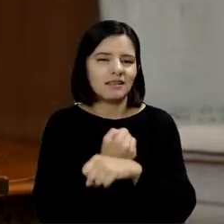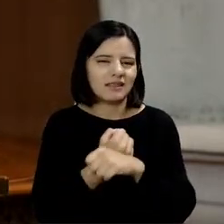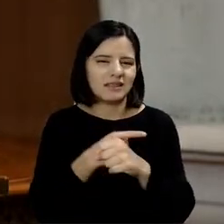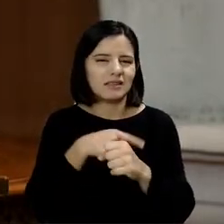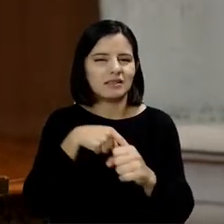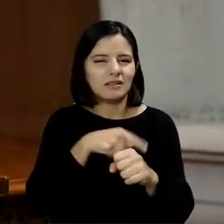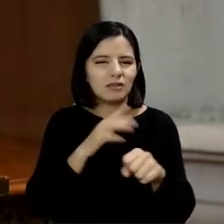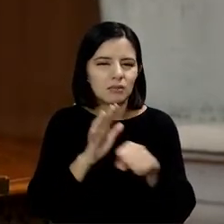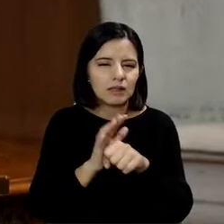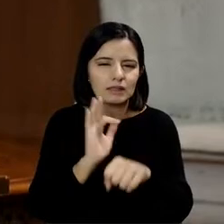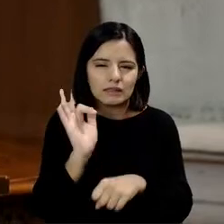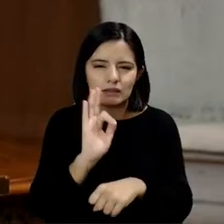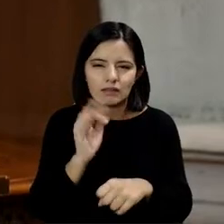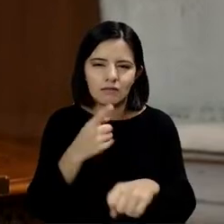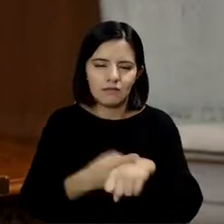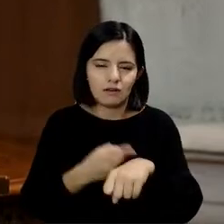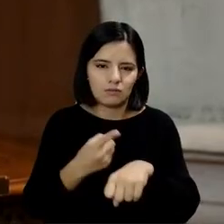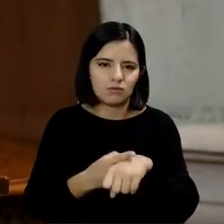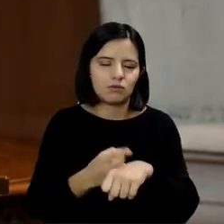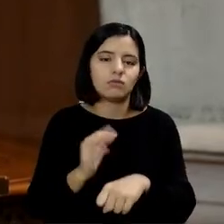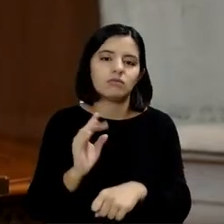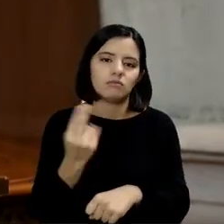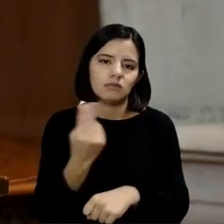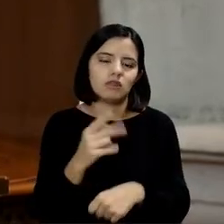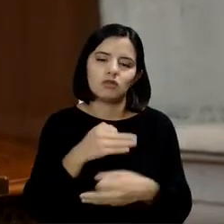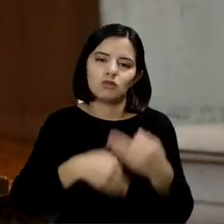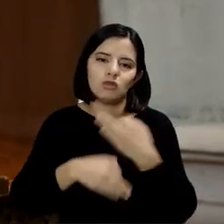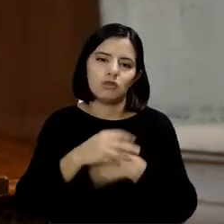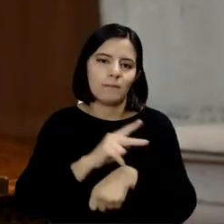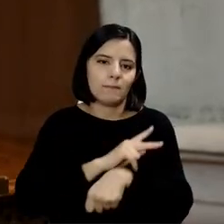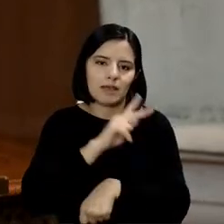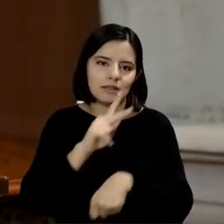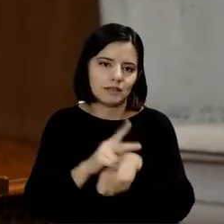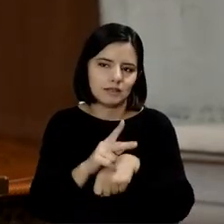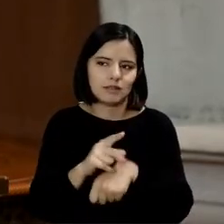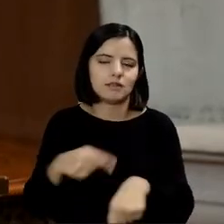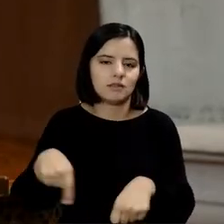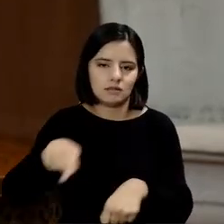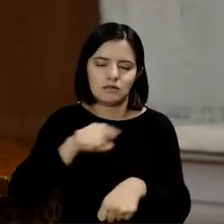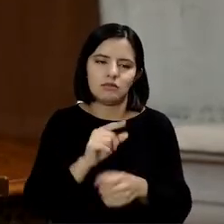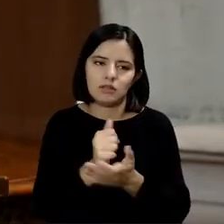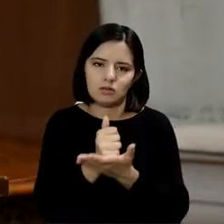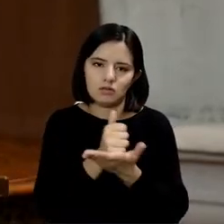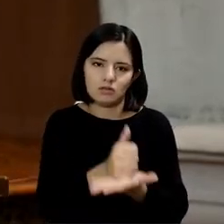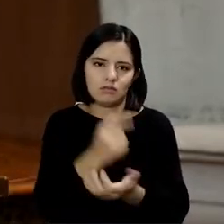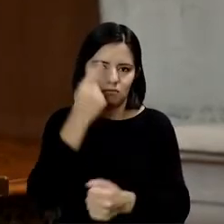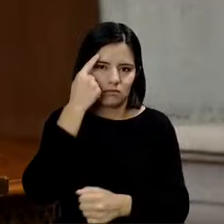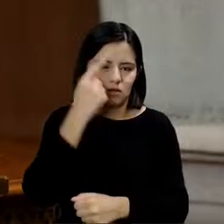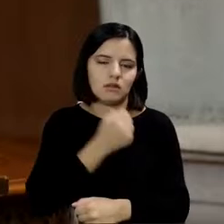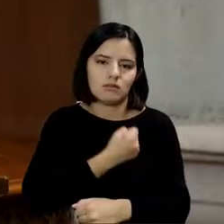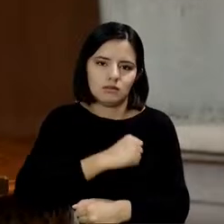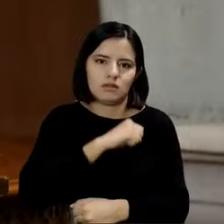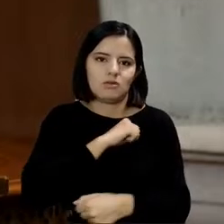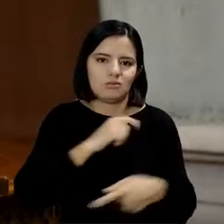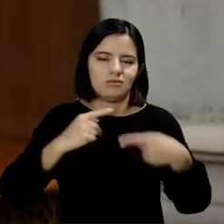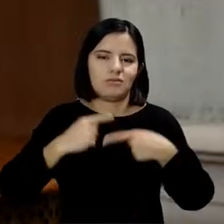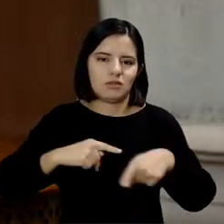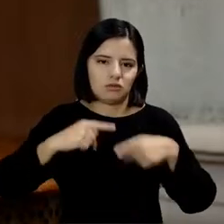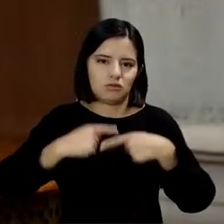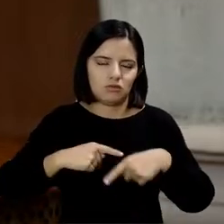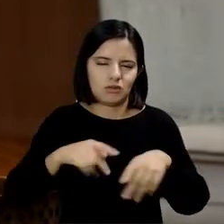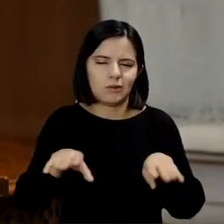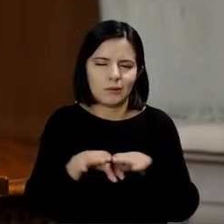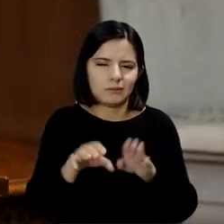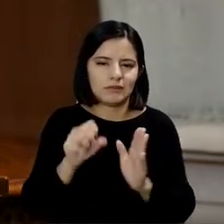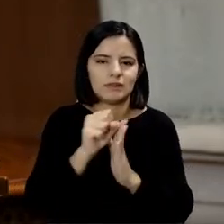que todos los países han de implementar en pro de la cobertura sanitaria universal, sobre la base de unos sistemas de salud